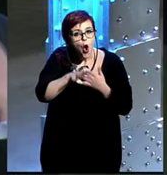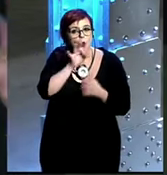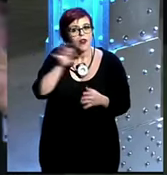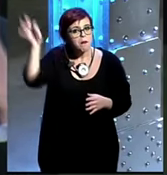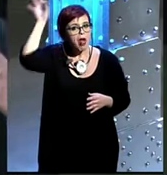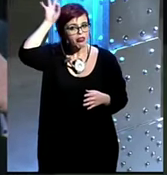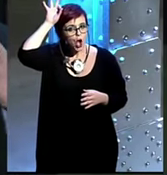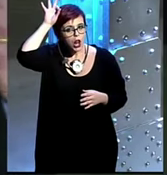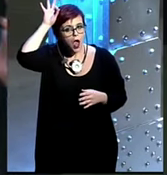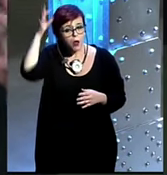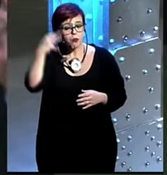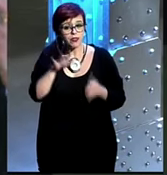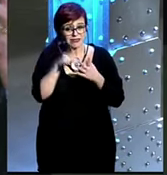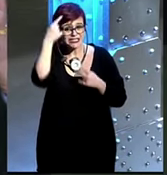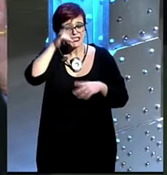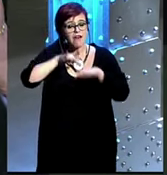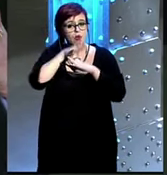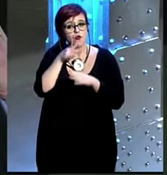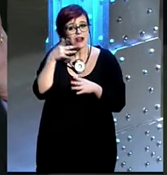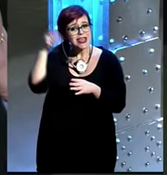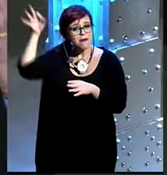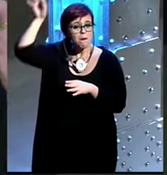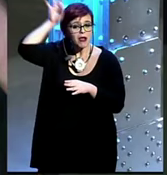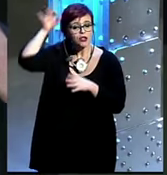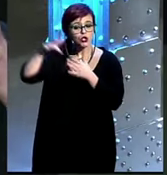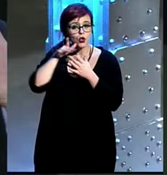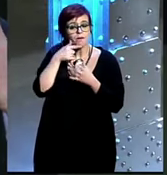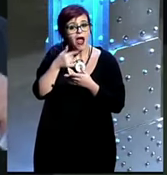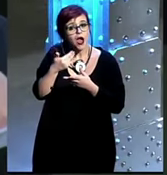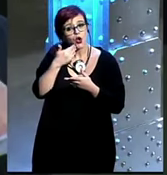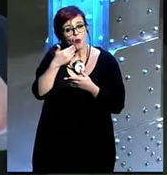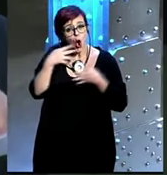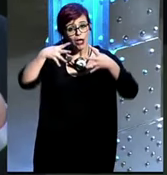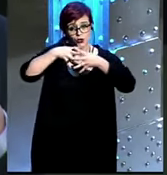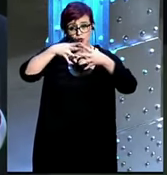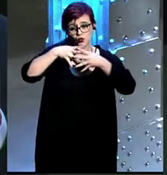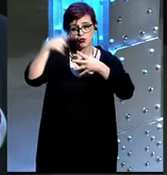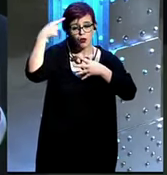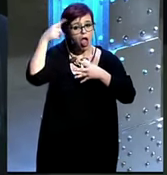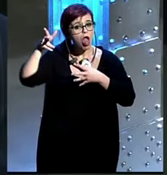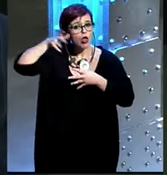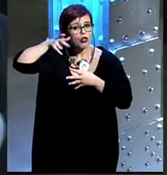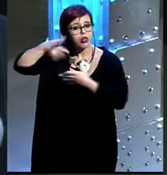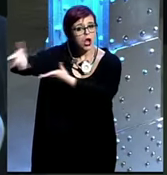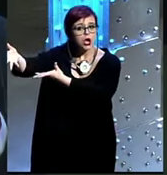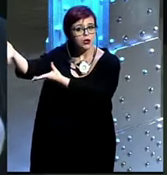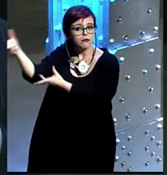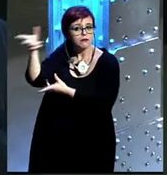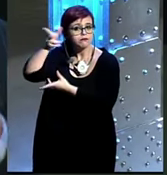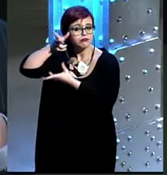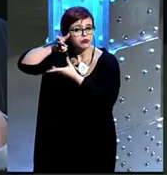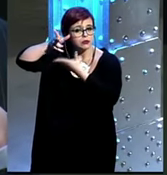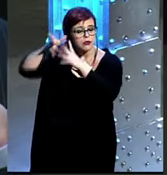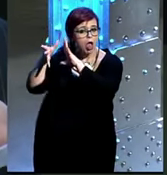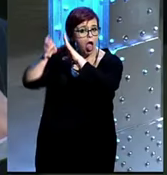coclear, que es este implante biológico que permite que la información haga un bypass en las estructuras del oído, de manera que